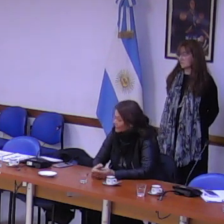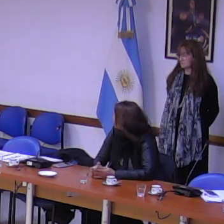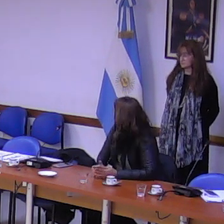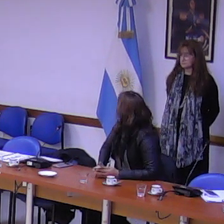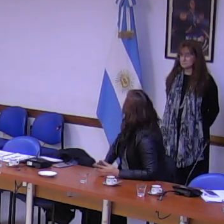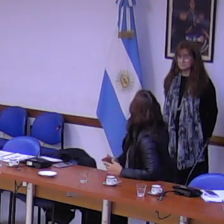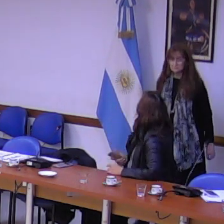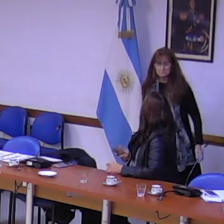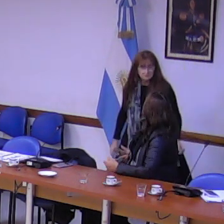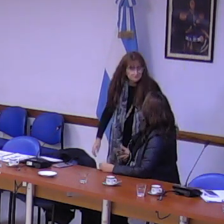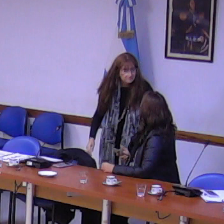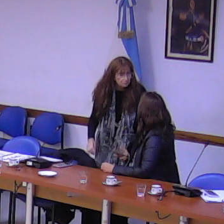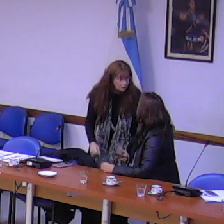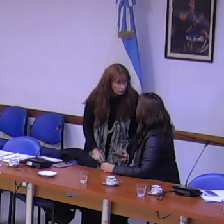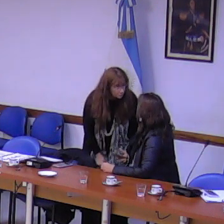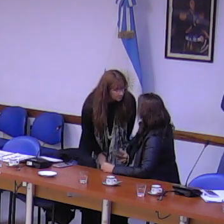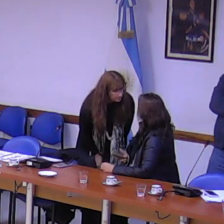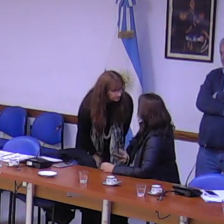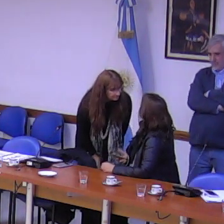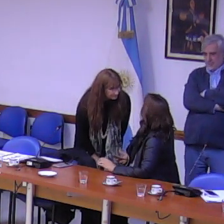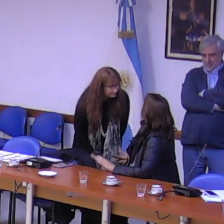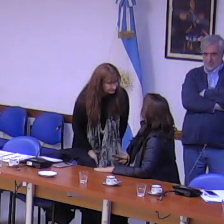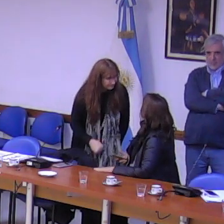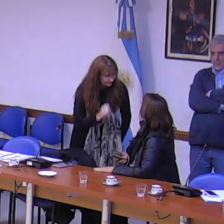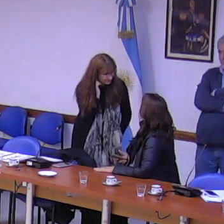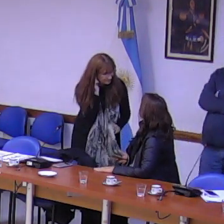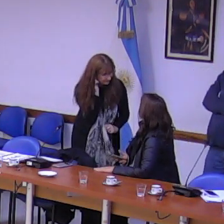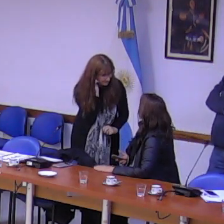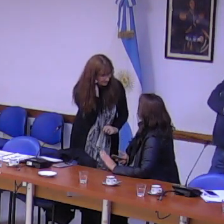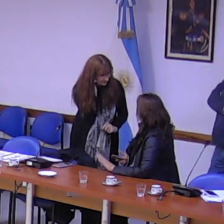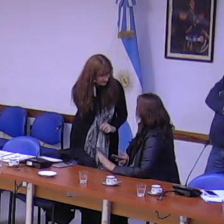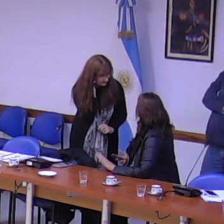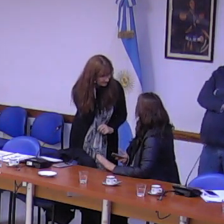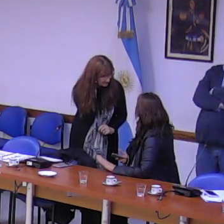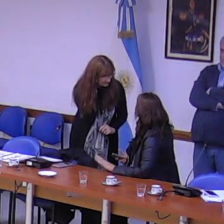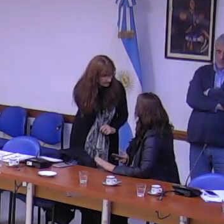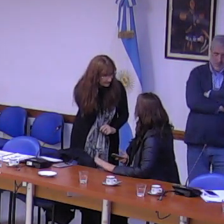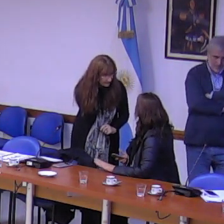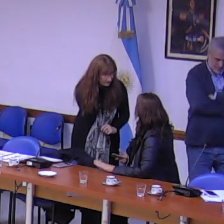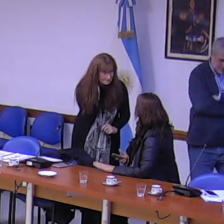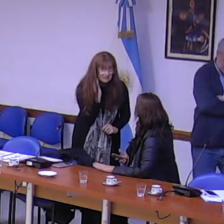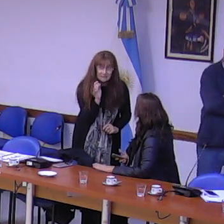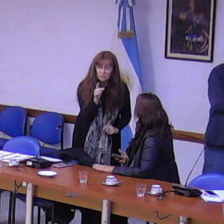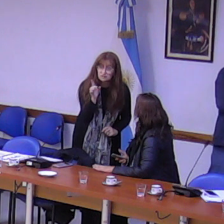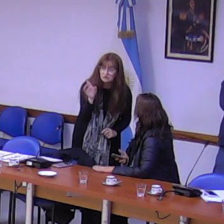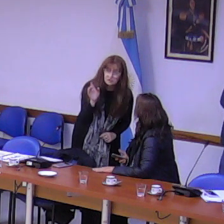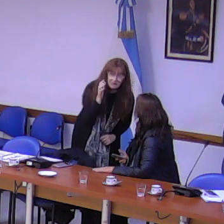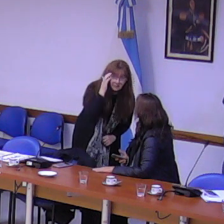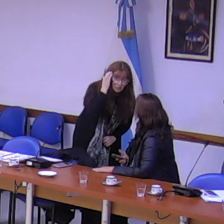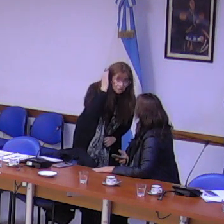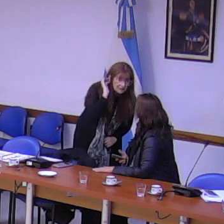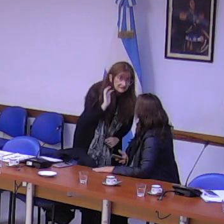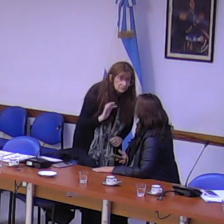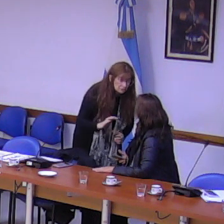hoy participando es un dato muy importante, pero del oficialismo no logro ver del lado del